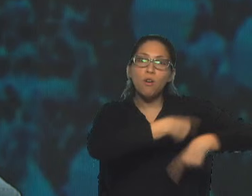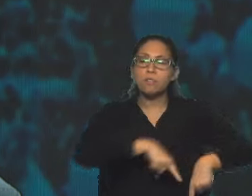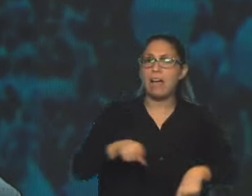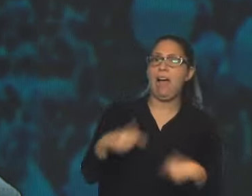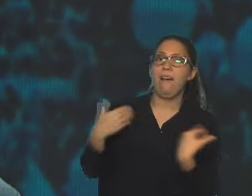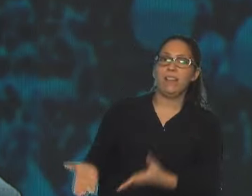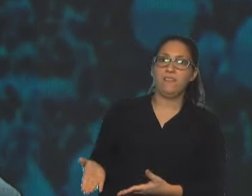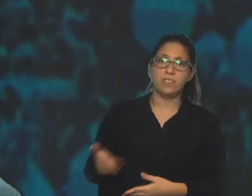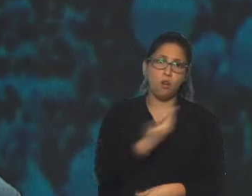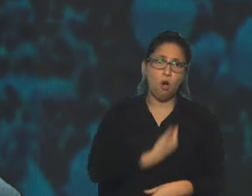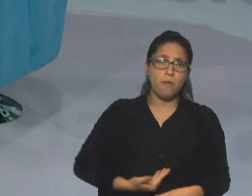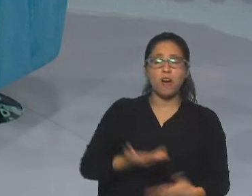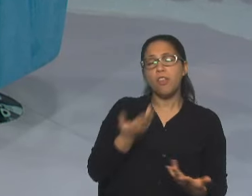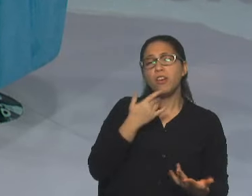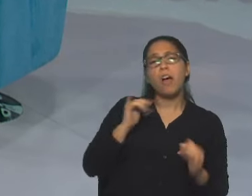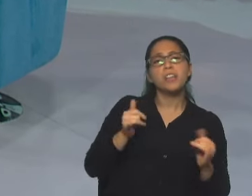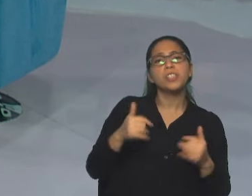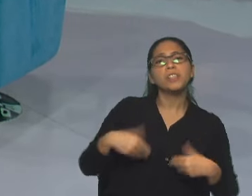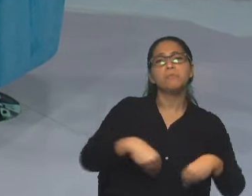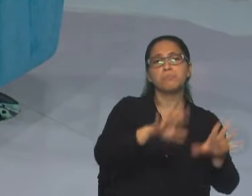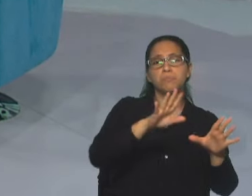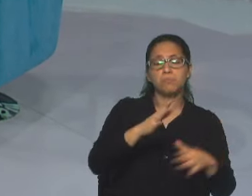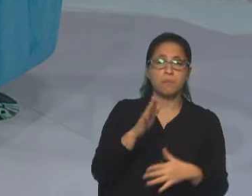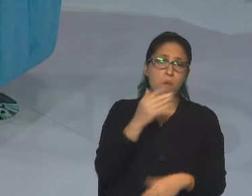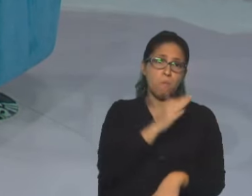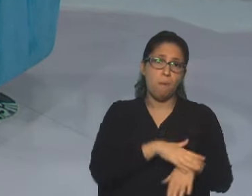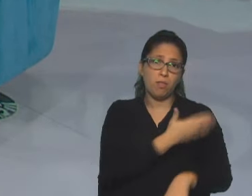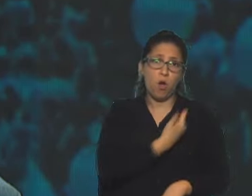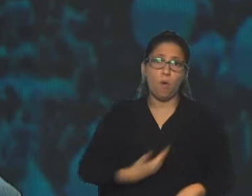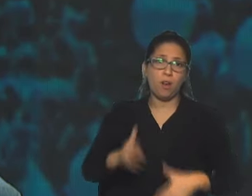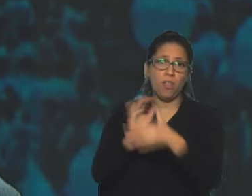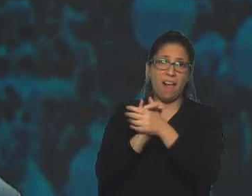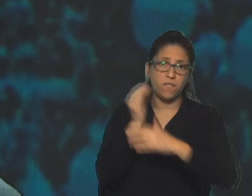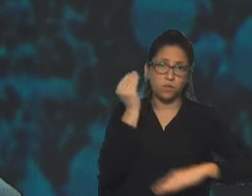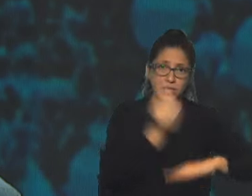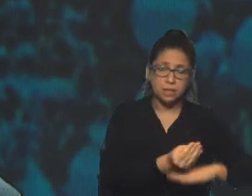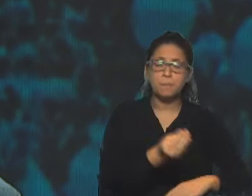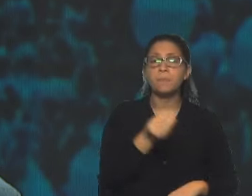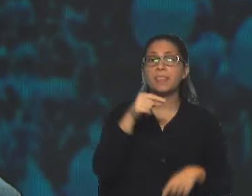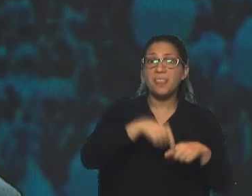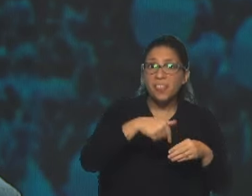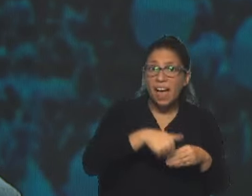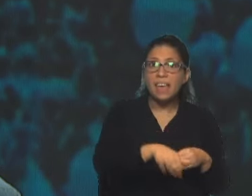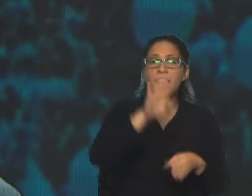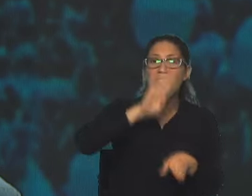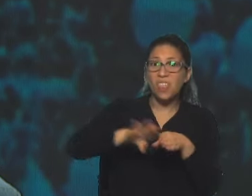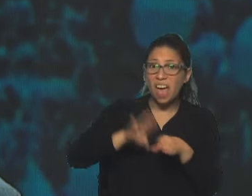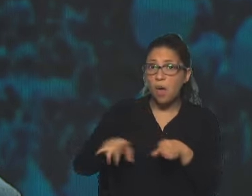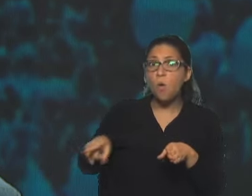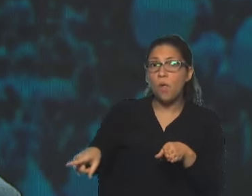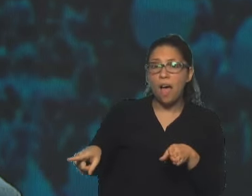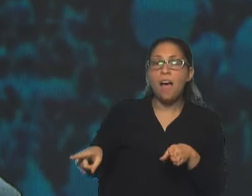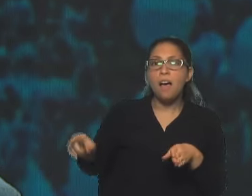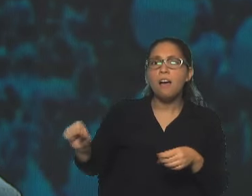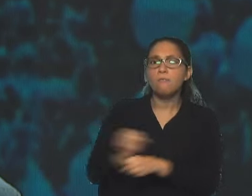gobierno consintió. Y a partir de ahí Alfonsín. ¿El gobierno de Alfonsín? El gobierno de Alfonsín. Y a partir de ahí, con ese endeudamiento que había que